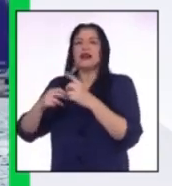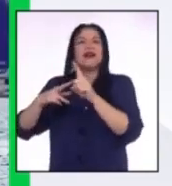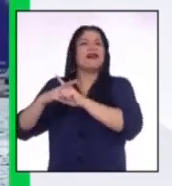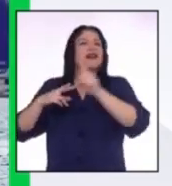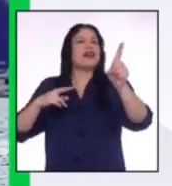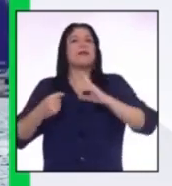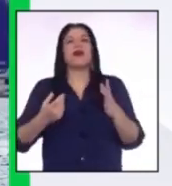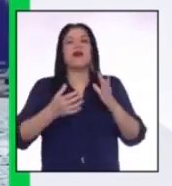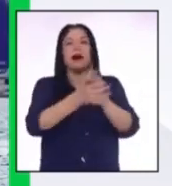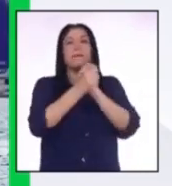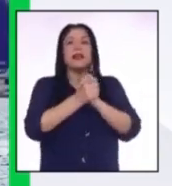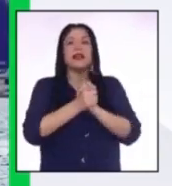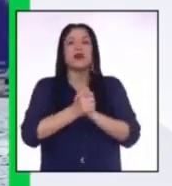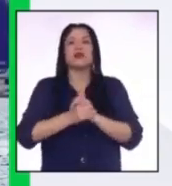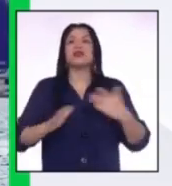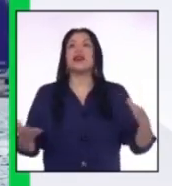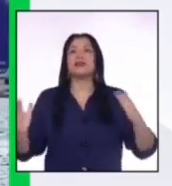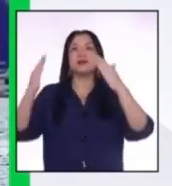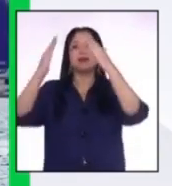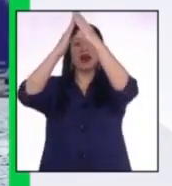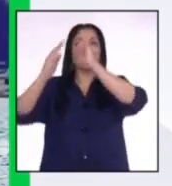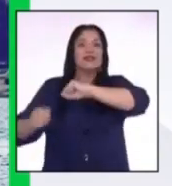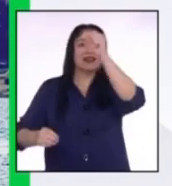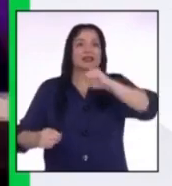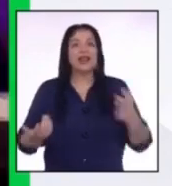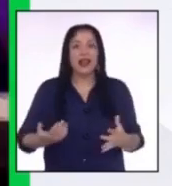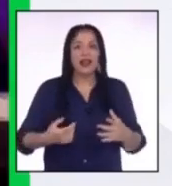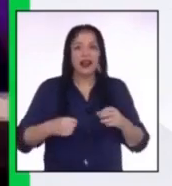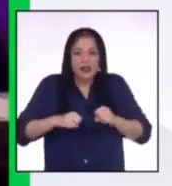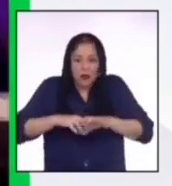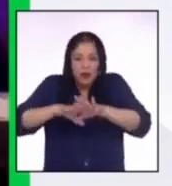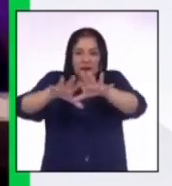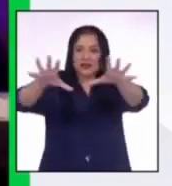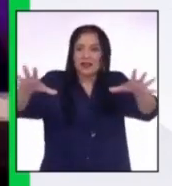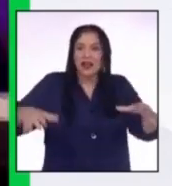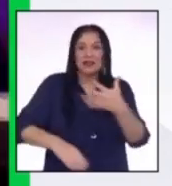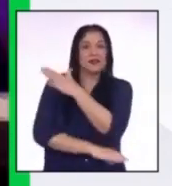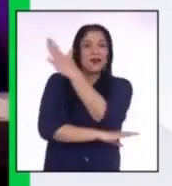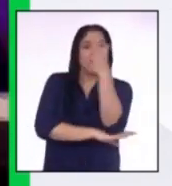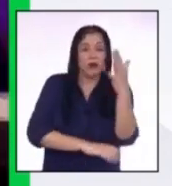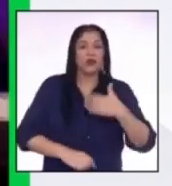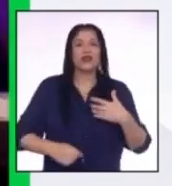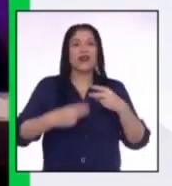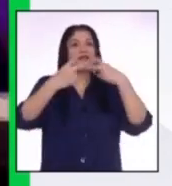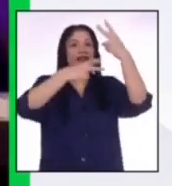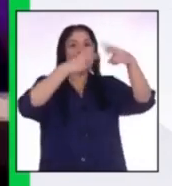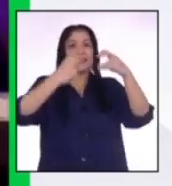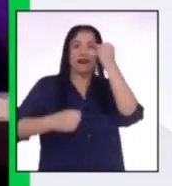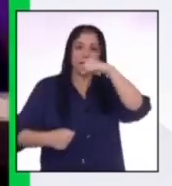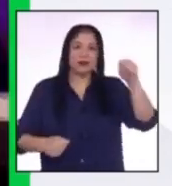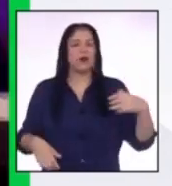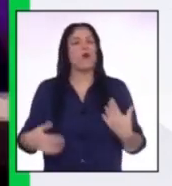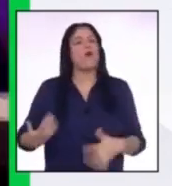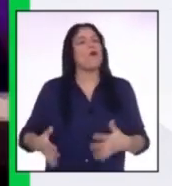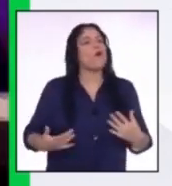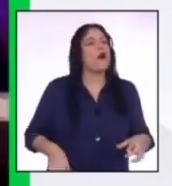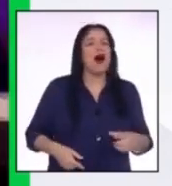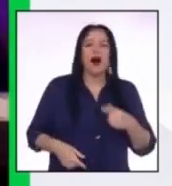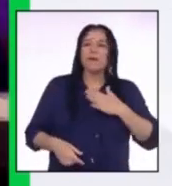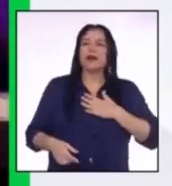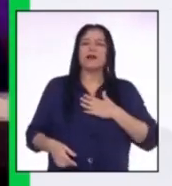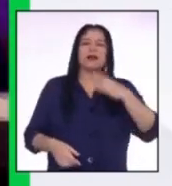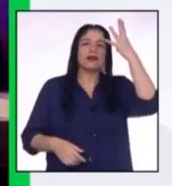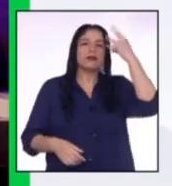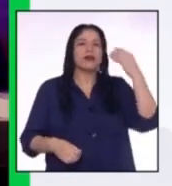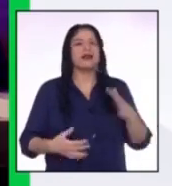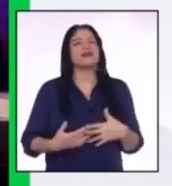estar en las montañas con amigos acampando en nuestra el desierto o de repente en el bosque en cualquier lo era en la selva han sido para mí cómo